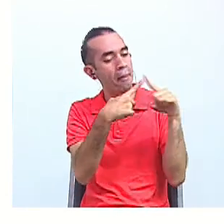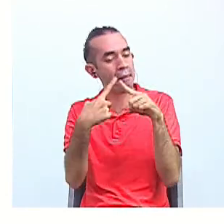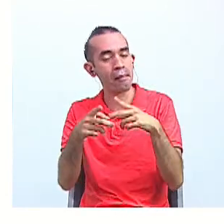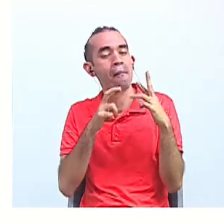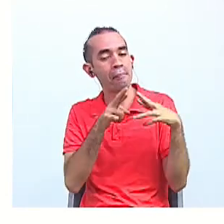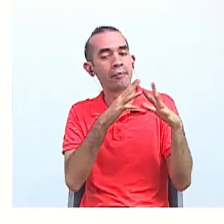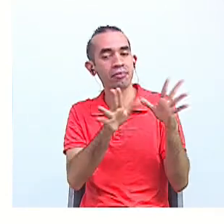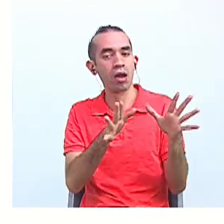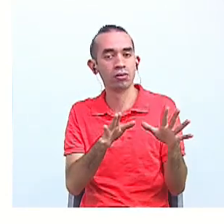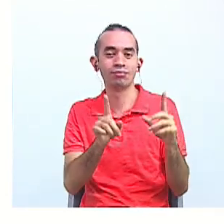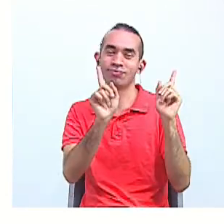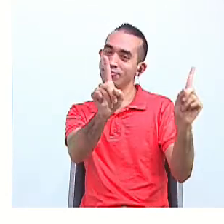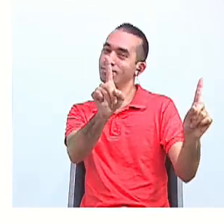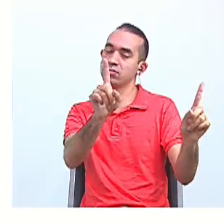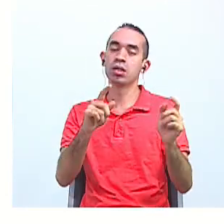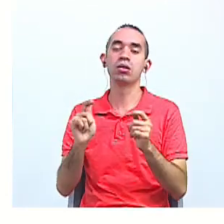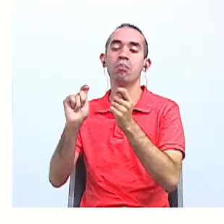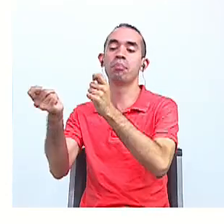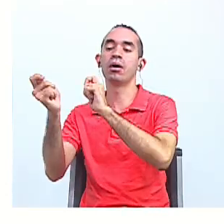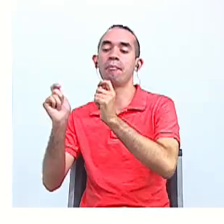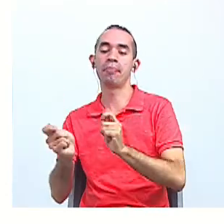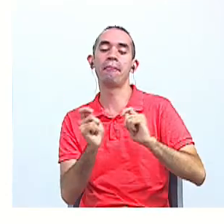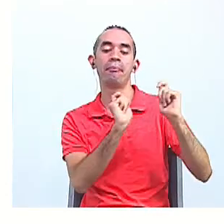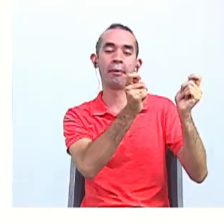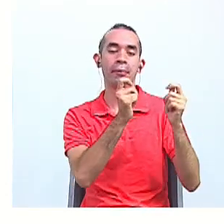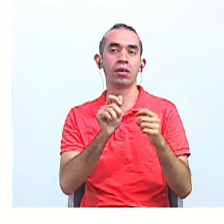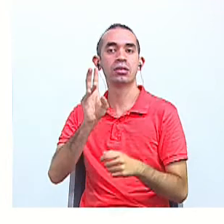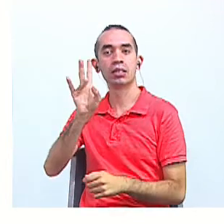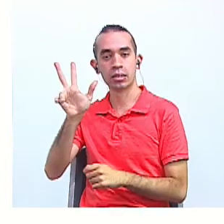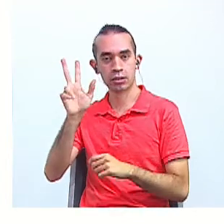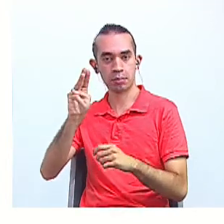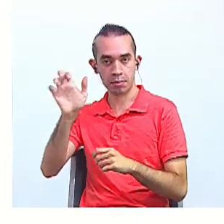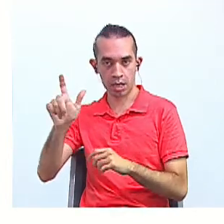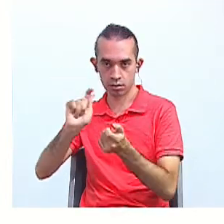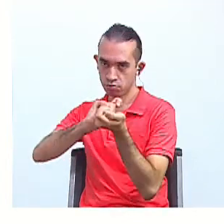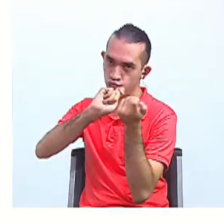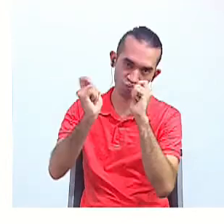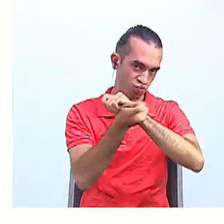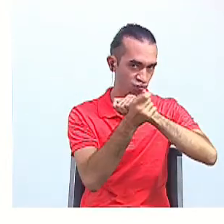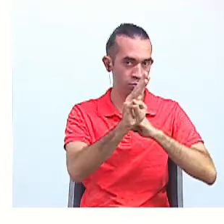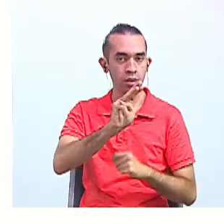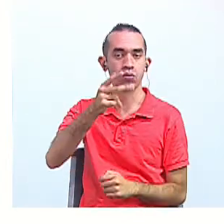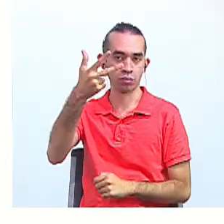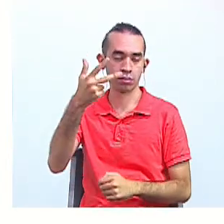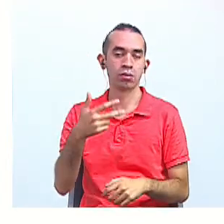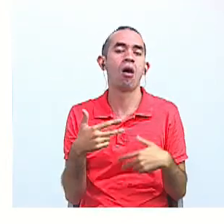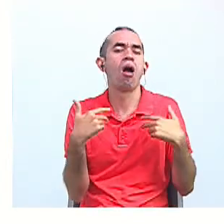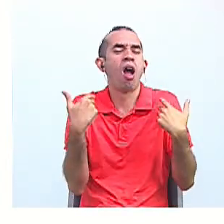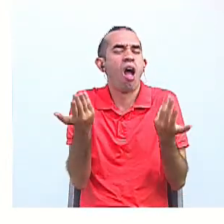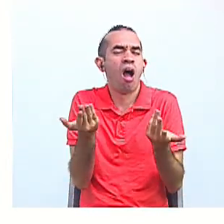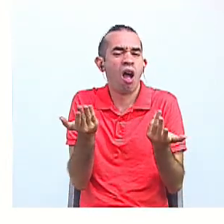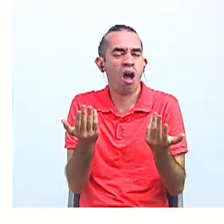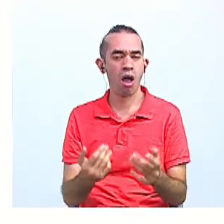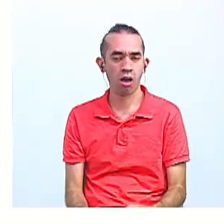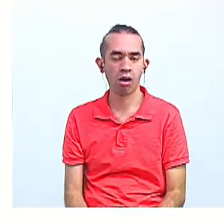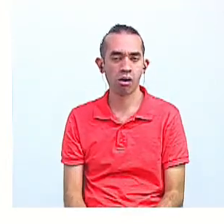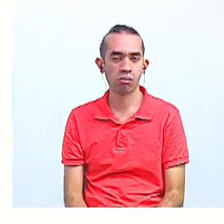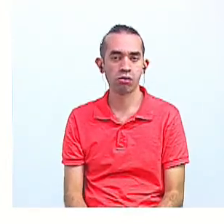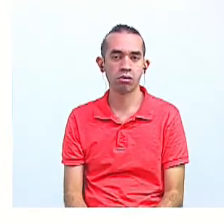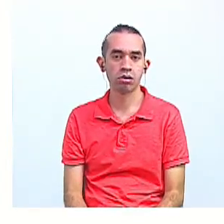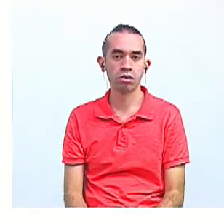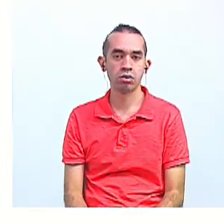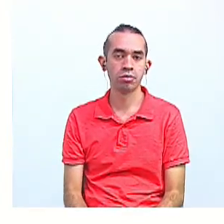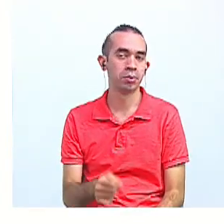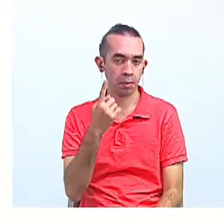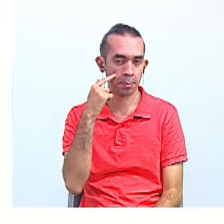vamos a realizar la conversión de los 73 mililitros a metros cúbicos. ¿Cómo lo hacemos? Bueno,